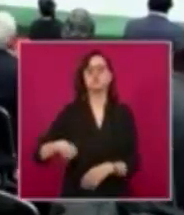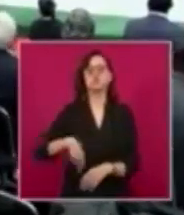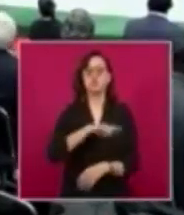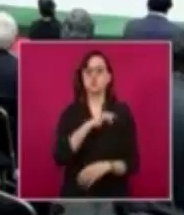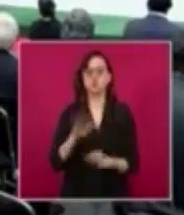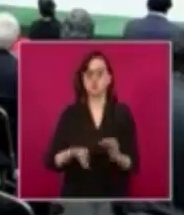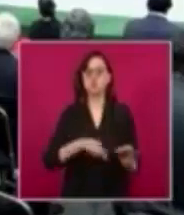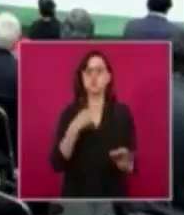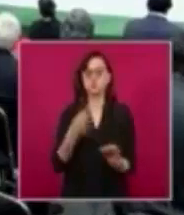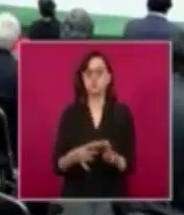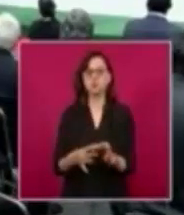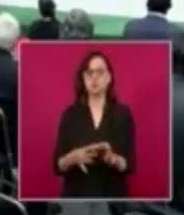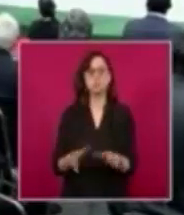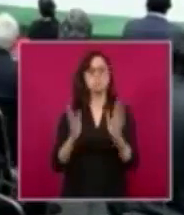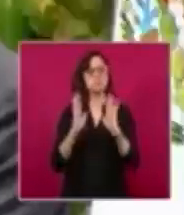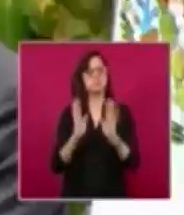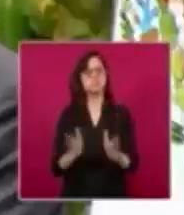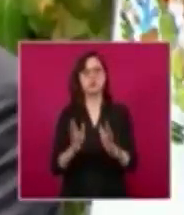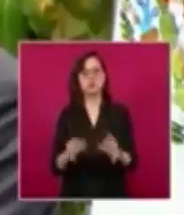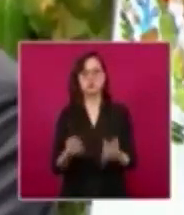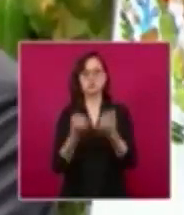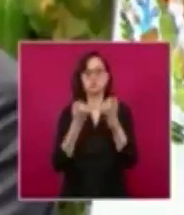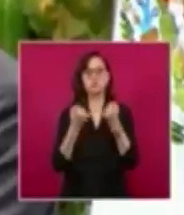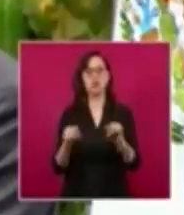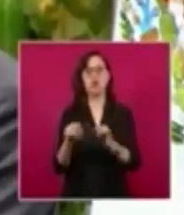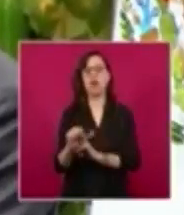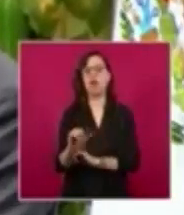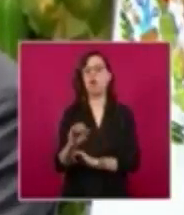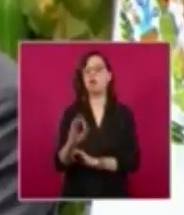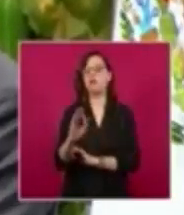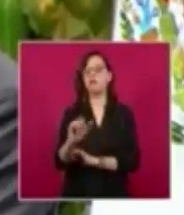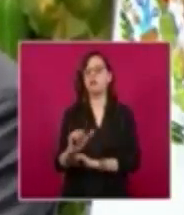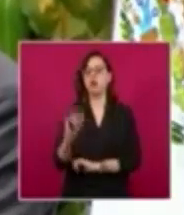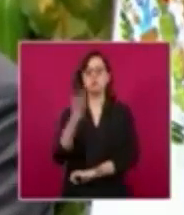una represalia. Bueno, el presidente dijo ayer que él no amenaza, ¿no?